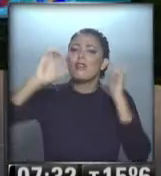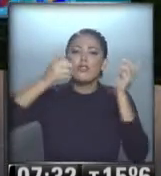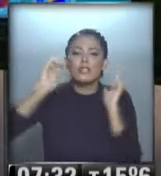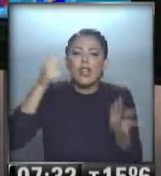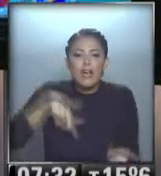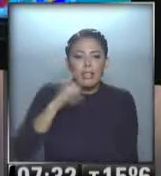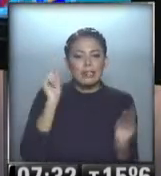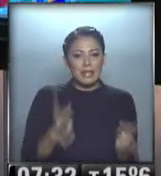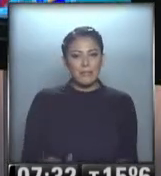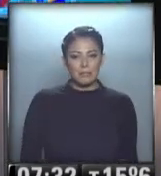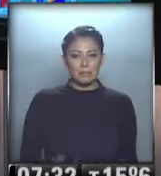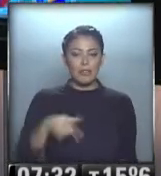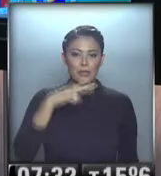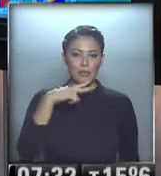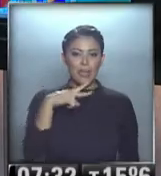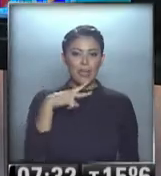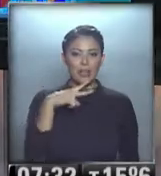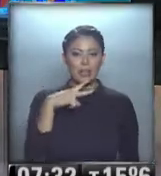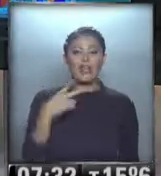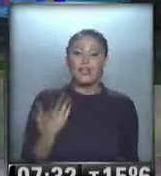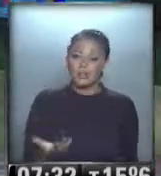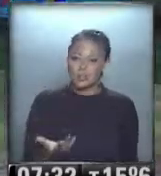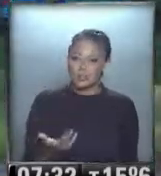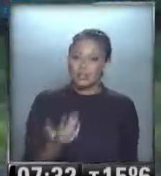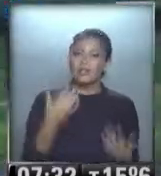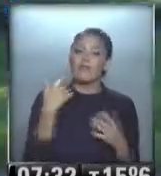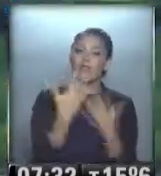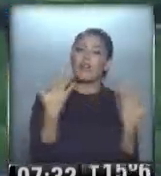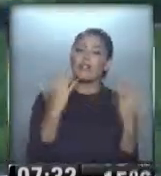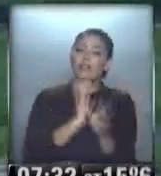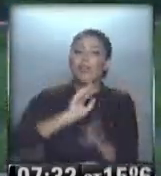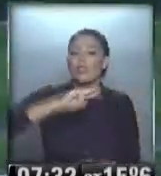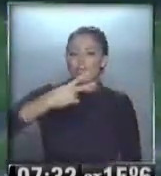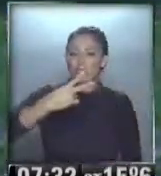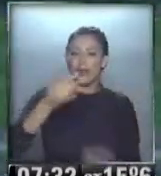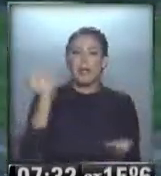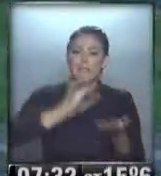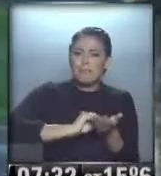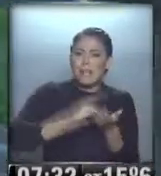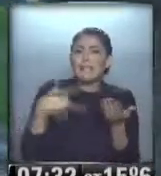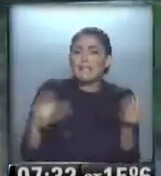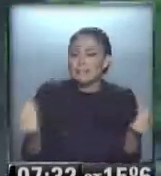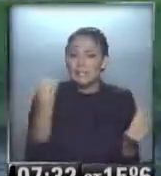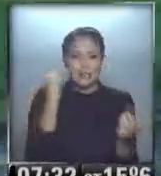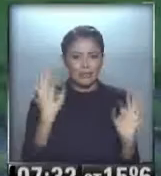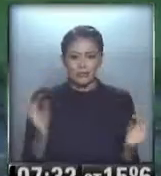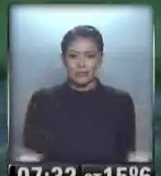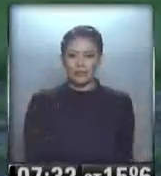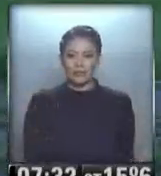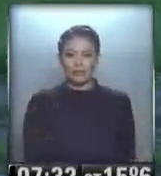día que además es viernes. Entonces tenemos felicidad por partida doble. ¿Qué más podemos pedir en el día de hoy, Lucas?